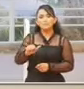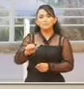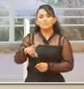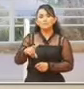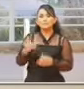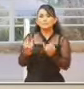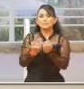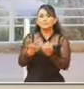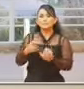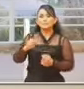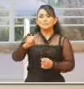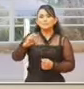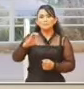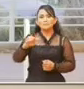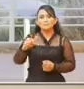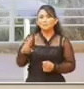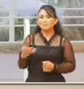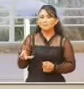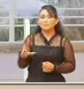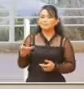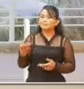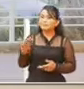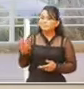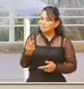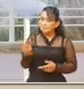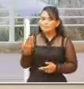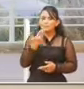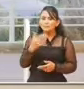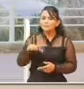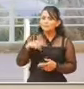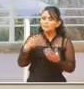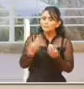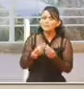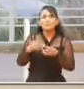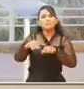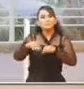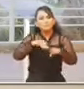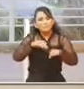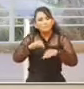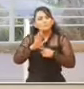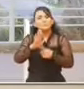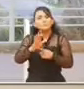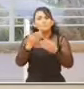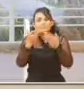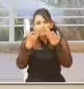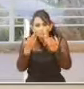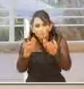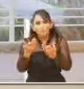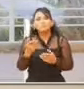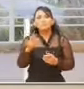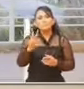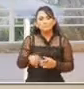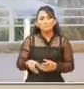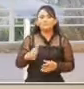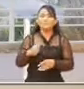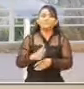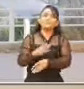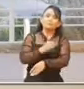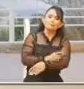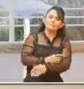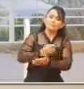también al SECA, a Andrés Longoria, porque la verdad es que ha sido este trabajo un ejemplo de cómo con coordinación,